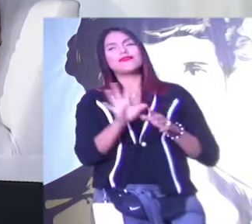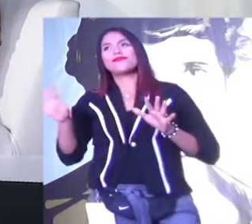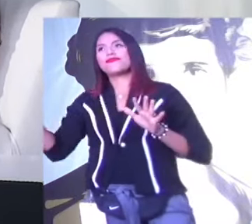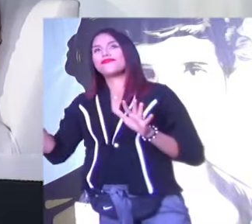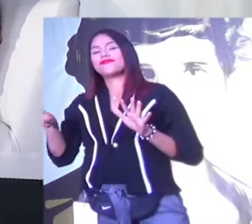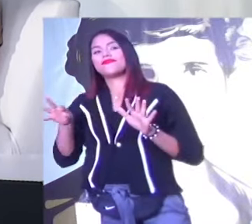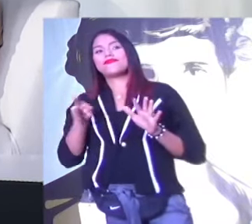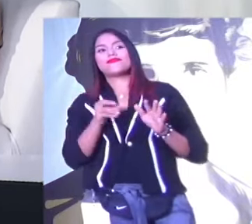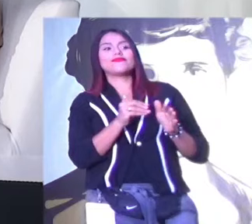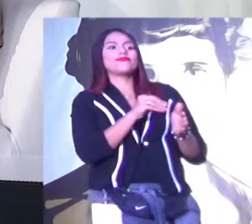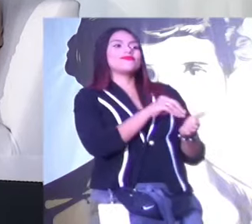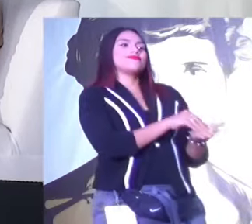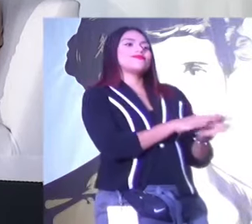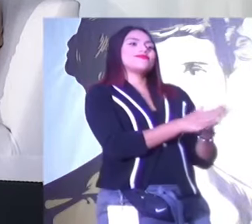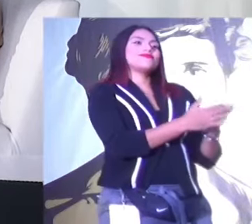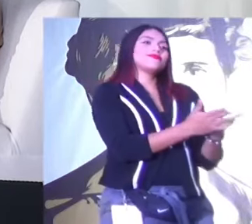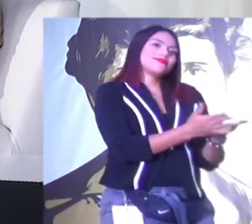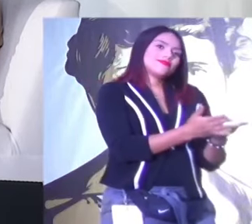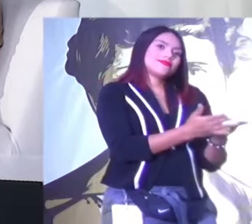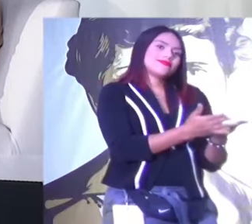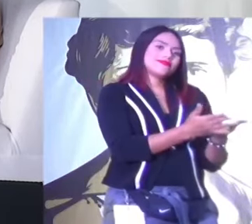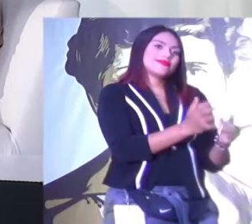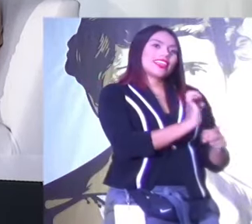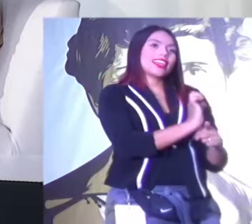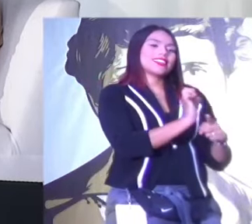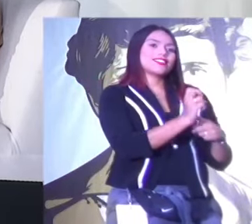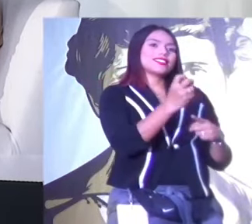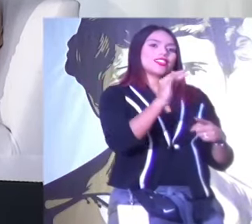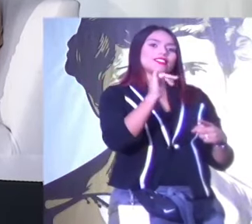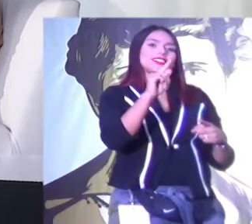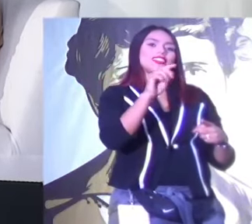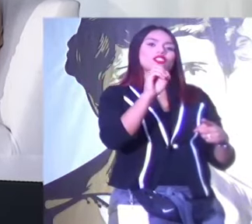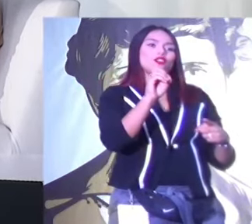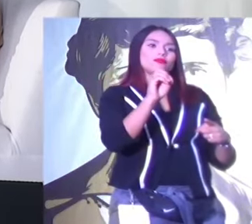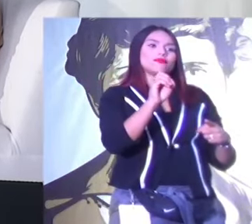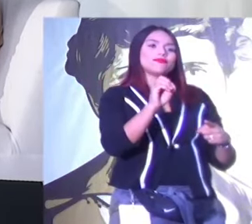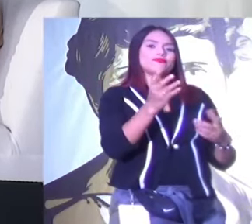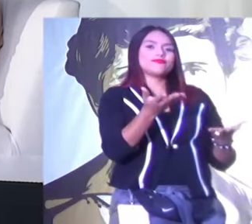a pie de la letra, le doy crédito, ¿no?, que fue tomado de Idos de la Mente, ¿no?